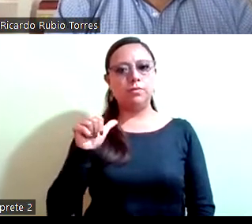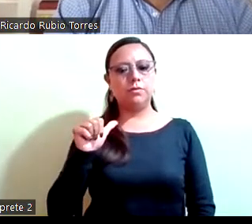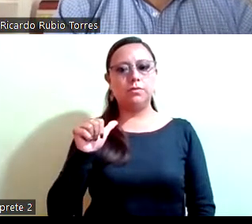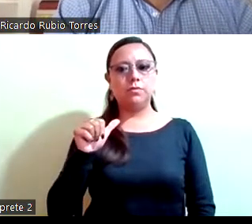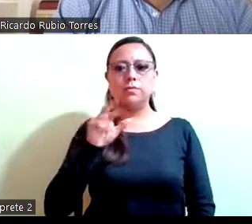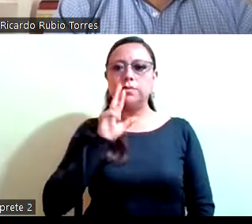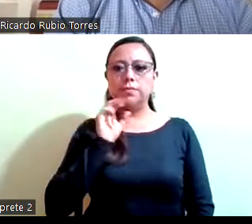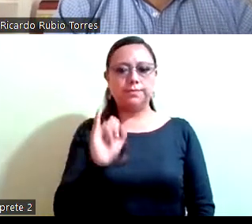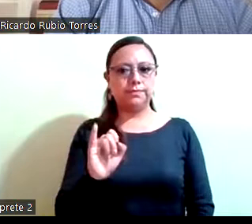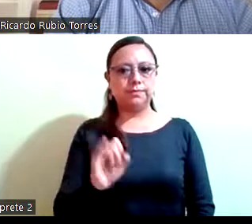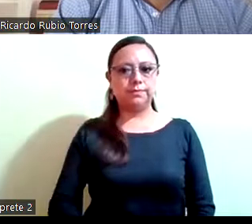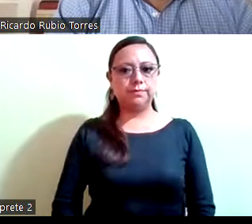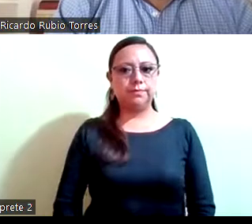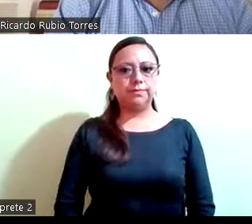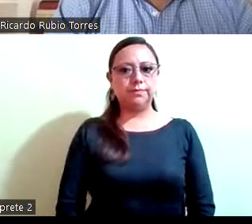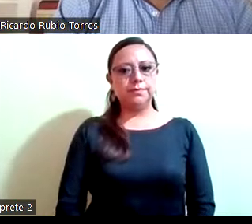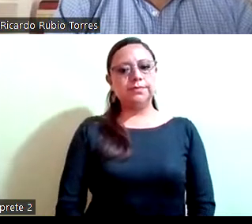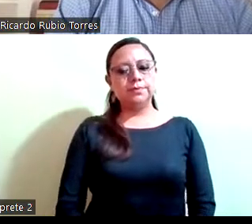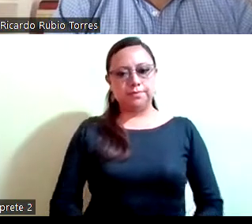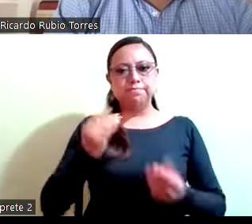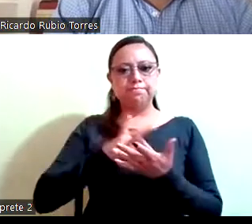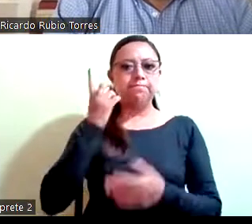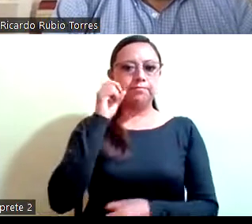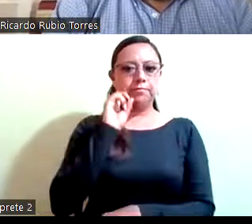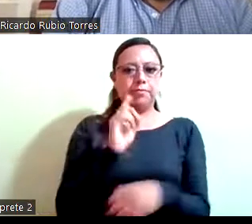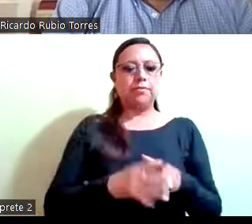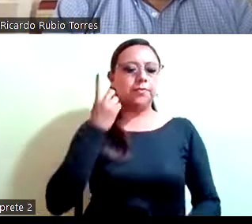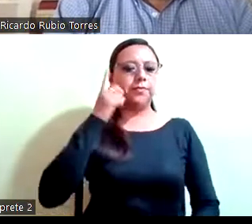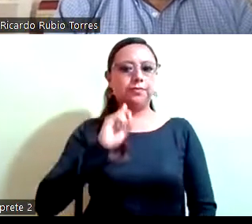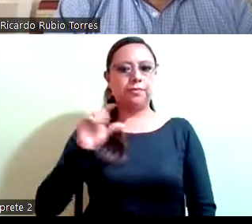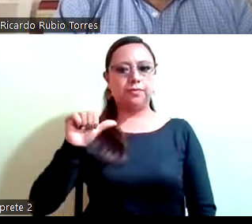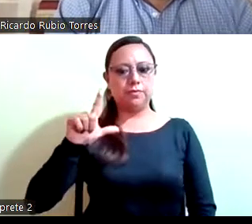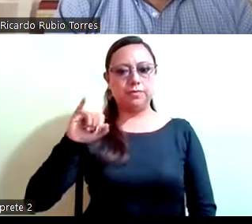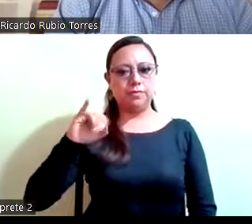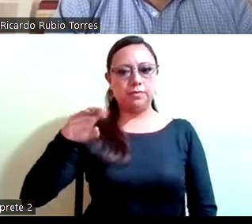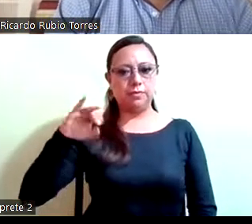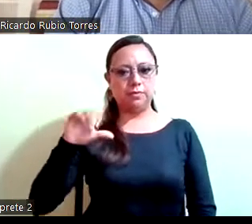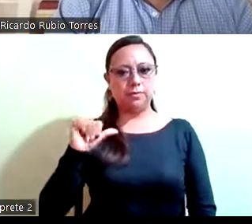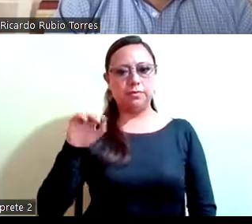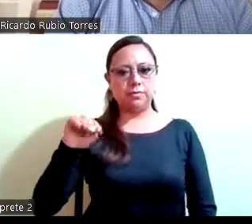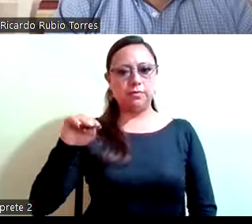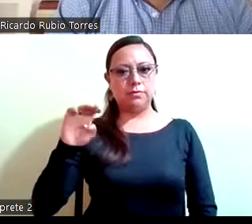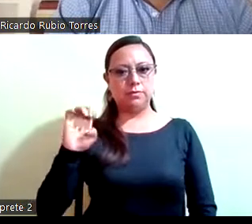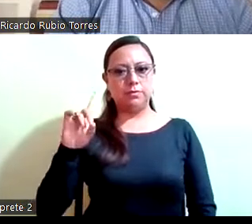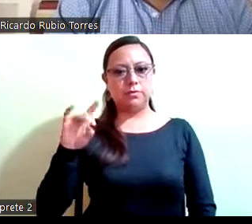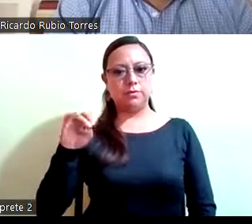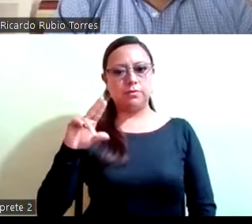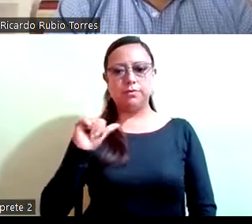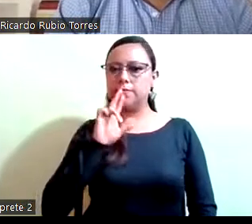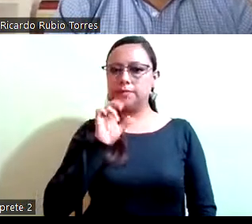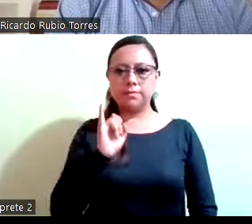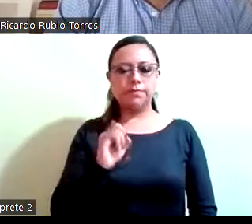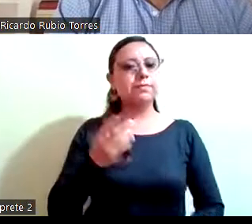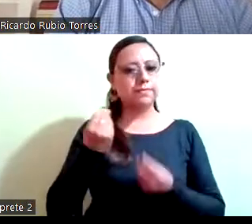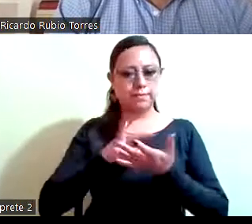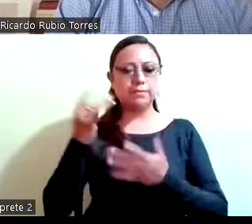Ayala Zúñiga, en pro. Muchas gracias, diputada. Diputada Alicia Medina. Alicia Medina, a favor. Muchas gracias, diputada.